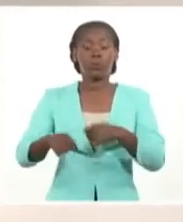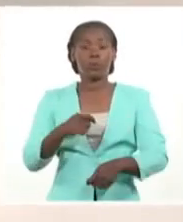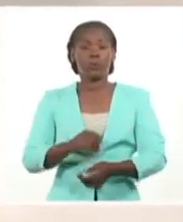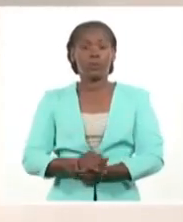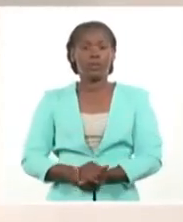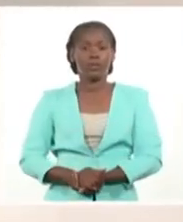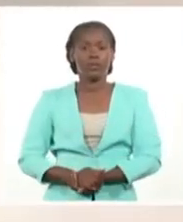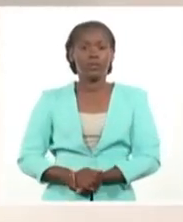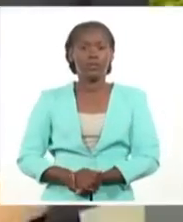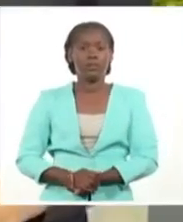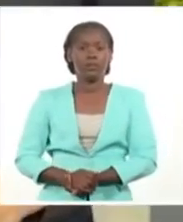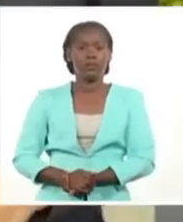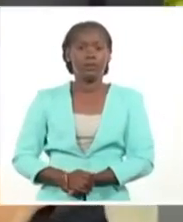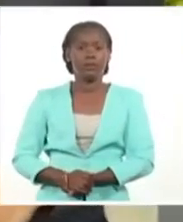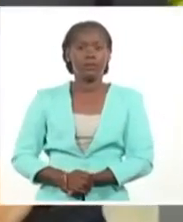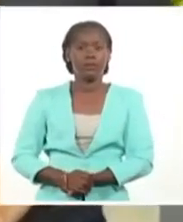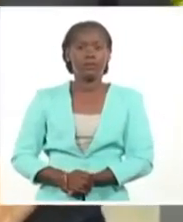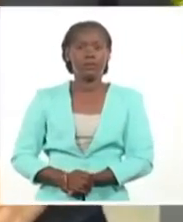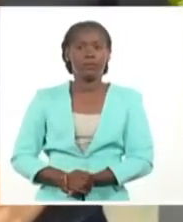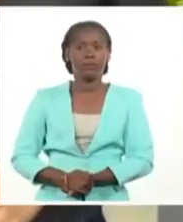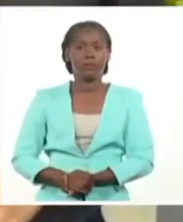bienvenida.